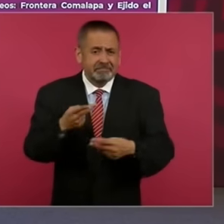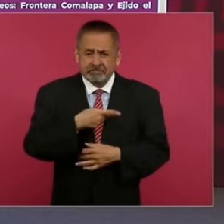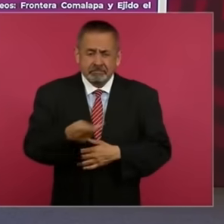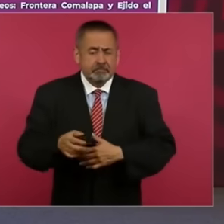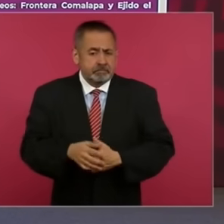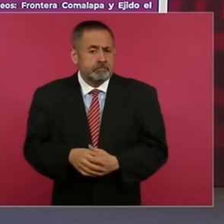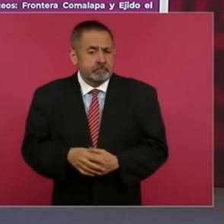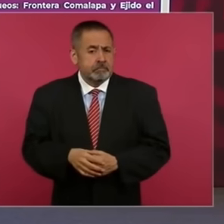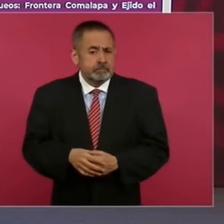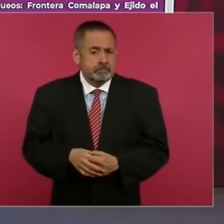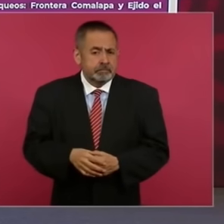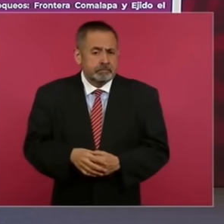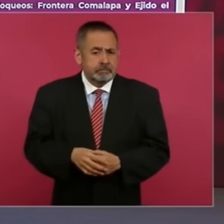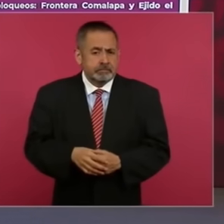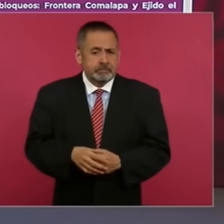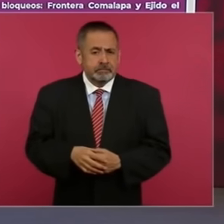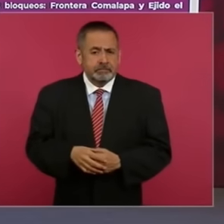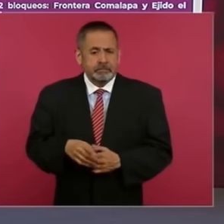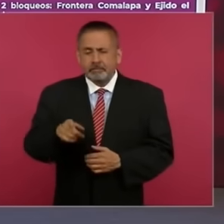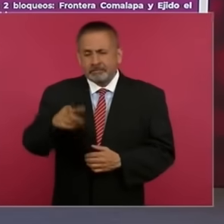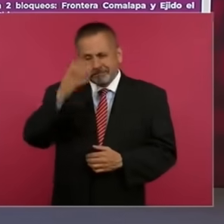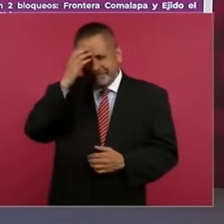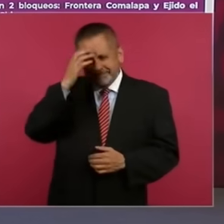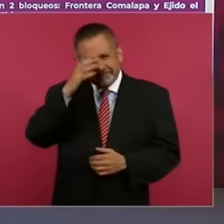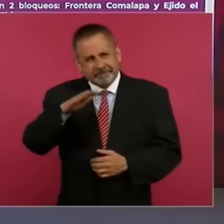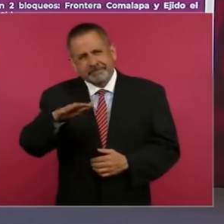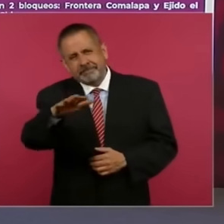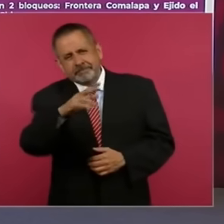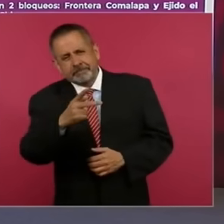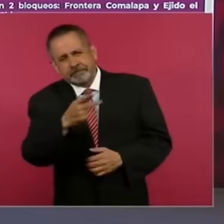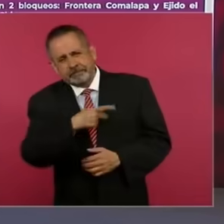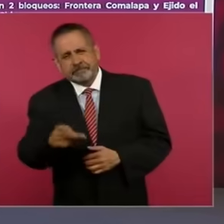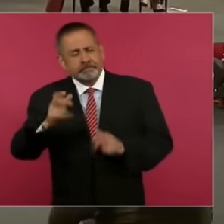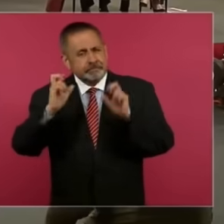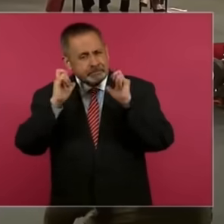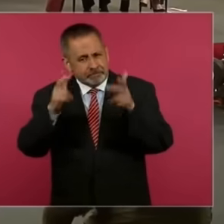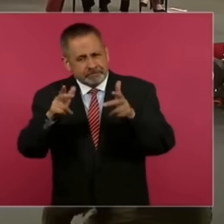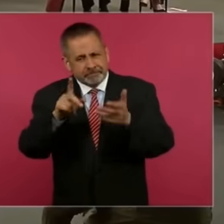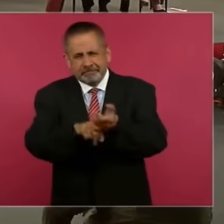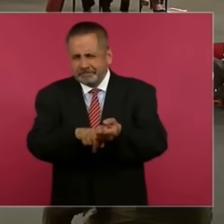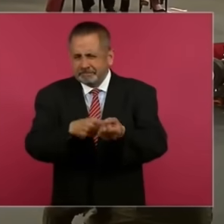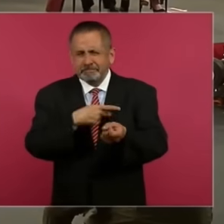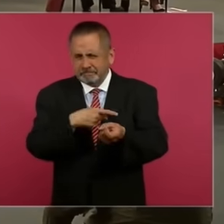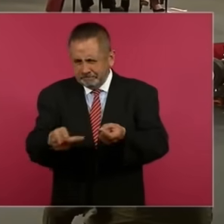Se conoce la pobreza de los altos de Chiapas